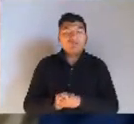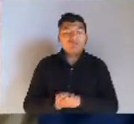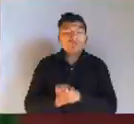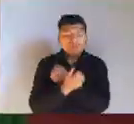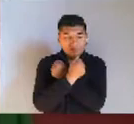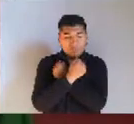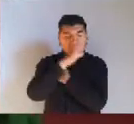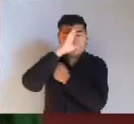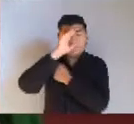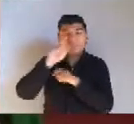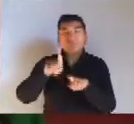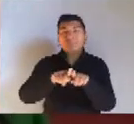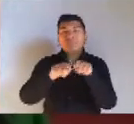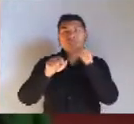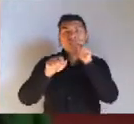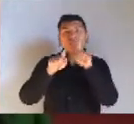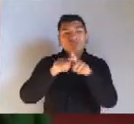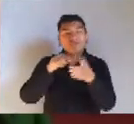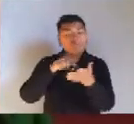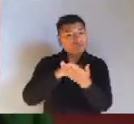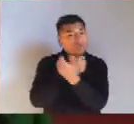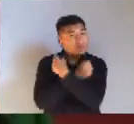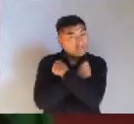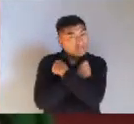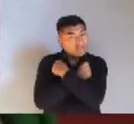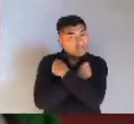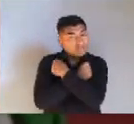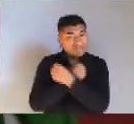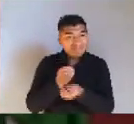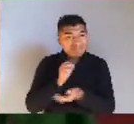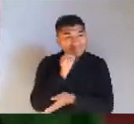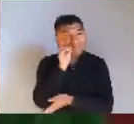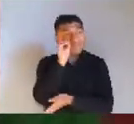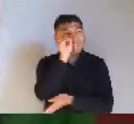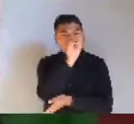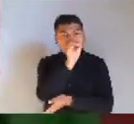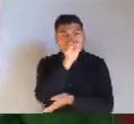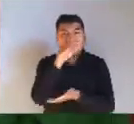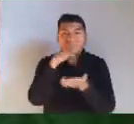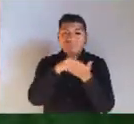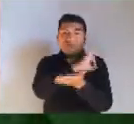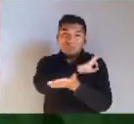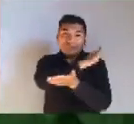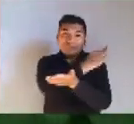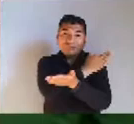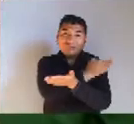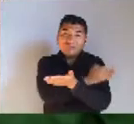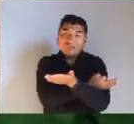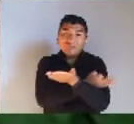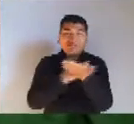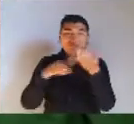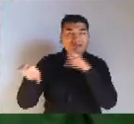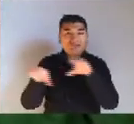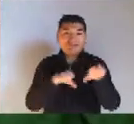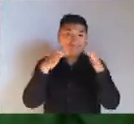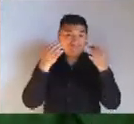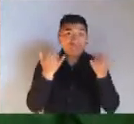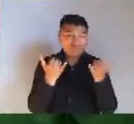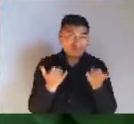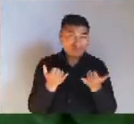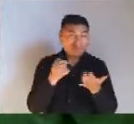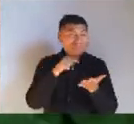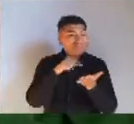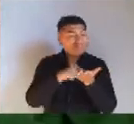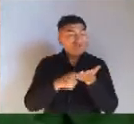Queridos hermanos, a ese amor que le vamos a poner, a ese esfuerzo que vamos a realizar, a